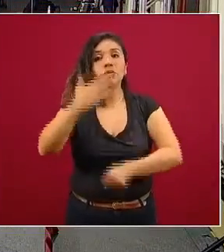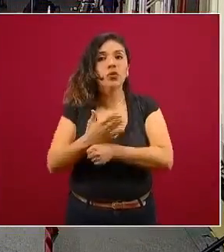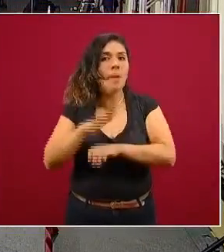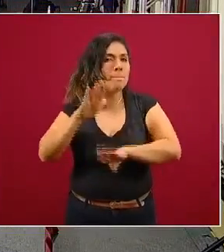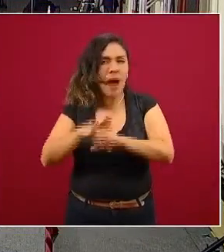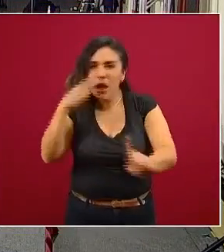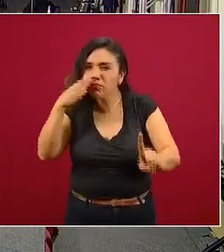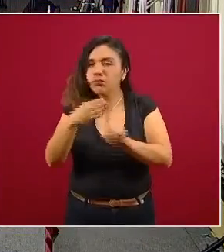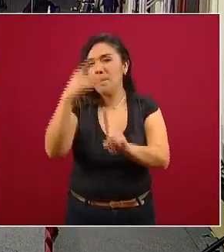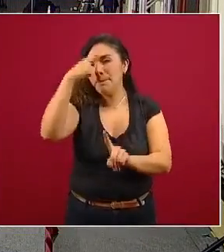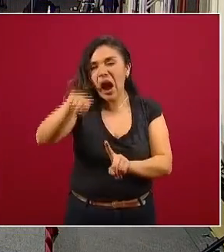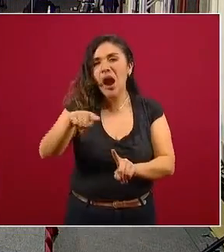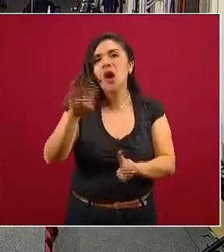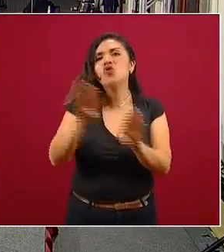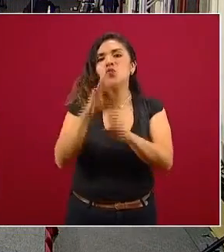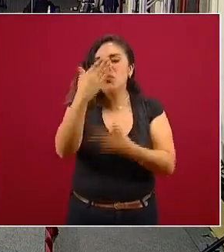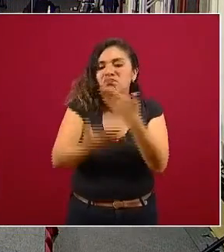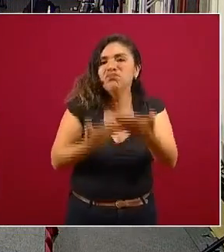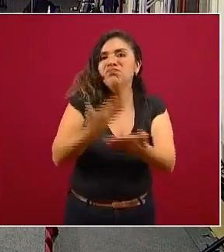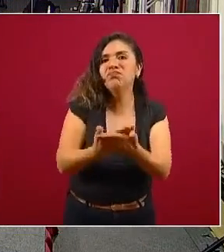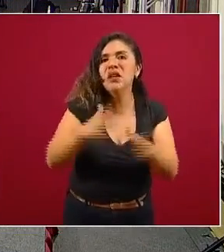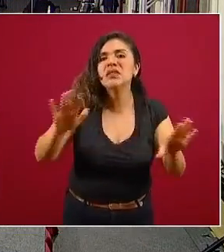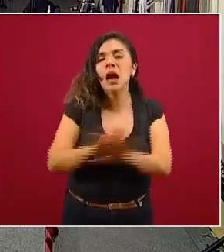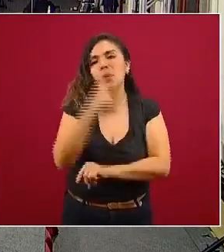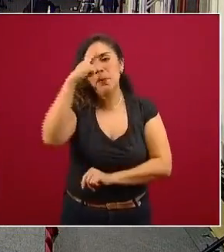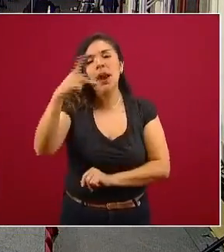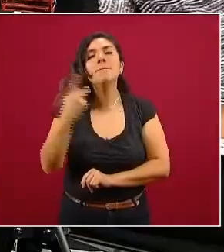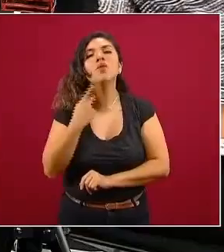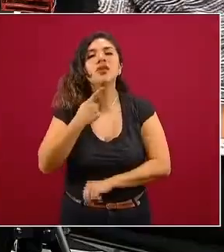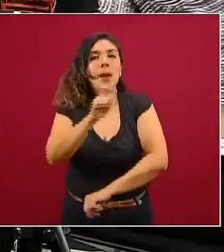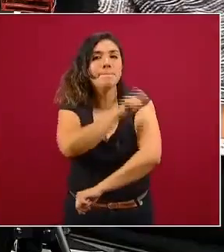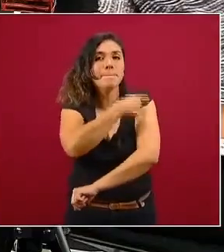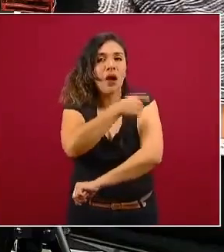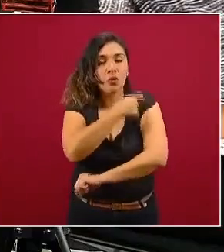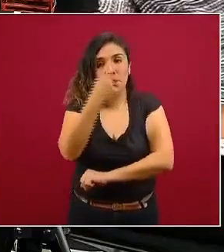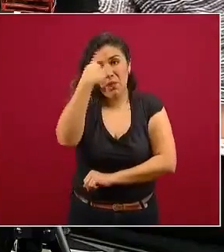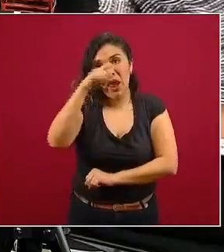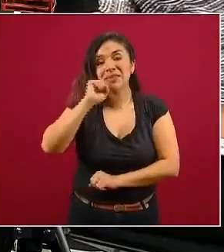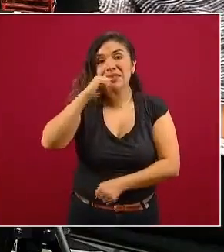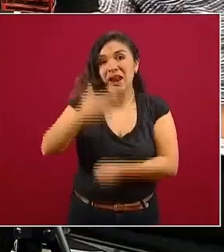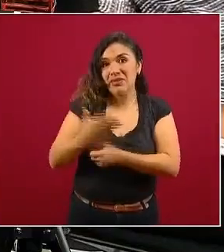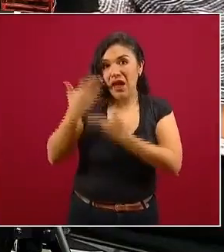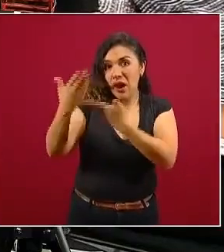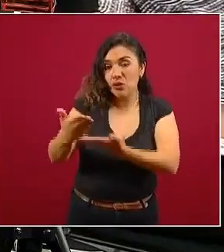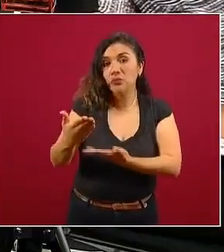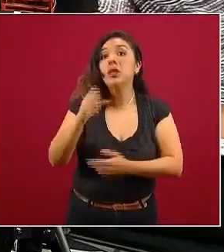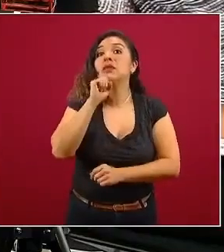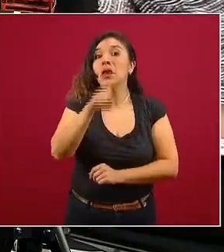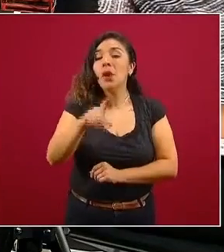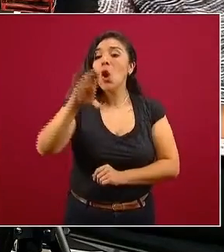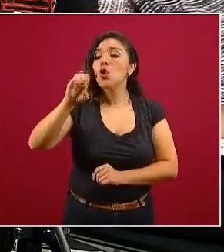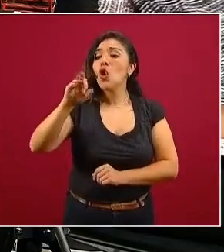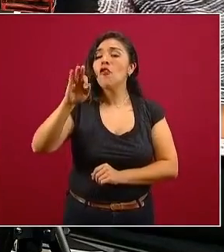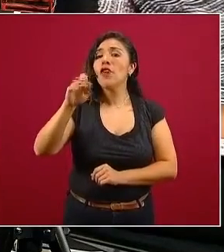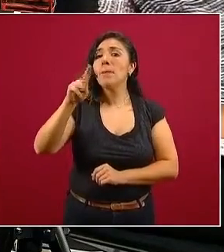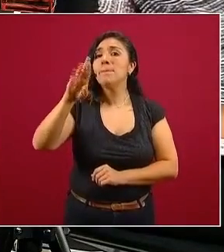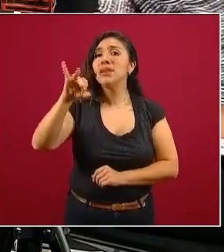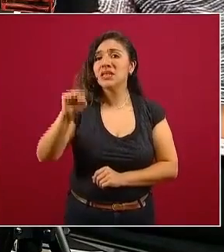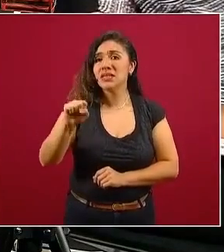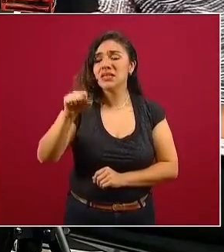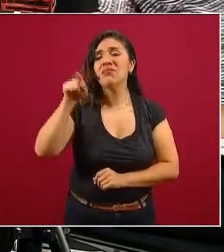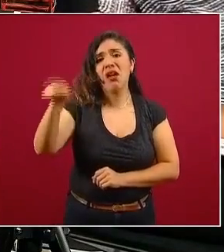responsabilidades específicas para proponer la política de vacunación al secretario, y tiene también a la COFEPRIS,